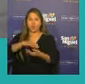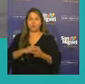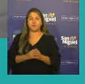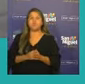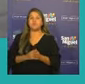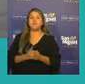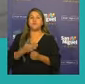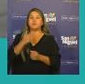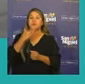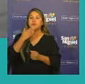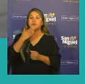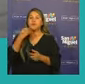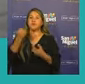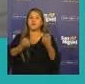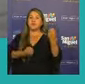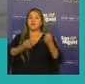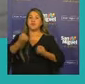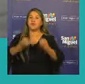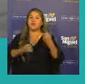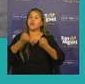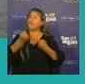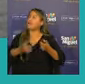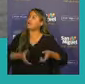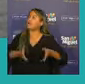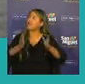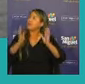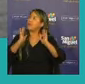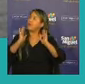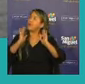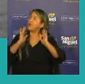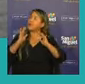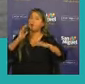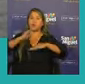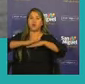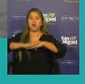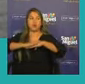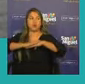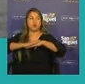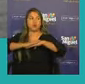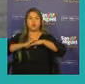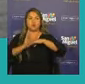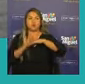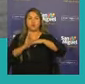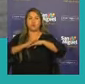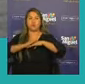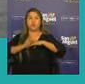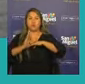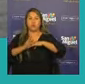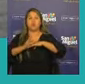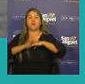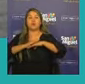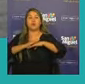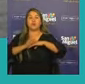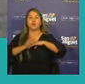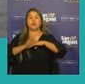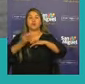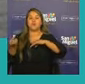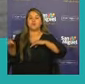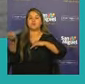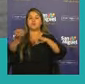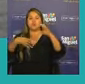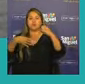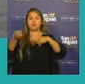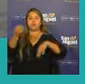Camión AmpliRol también es muy, muy importante. Hoy día mover los residuos, los voluminosos, también es